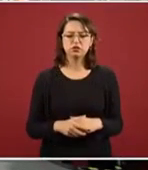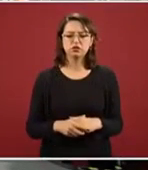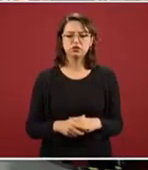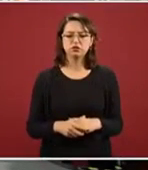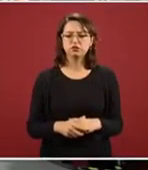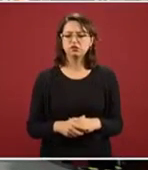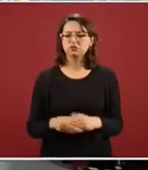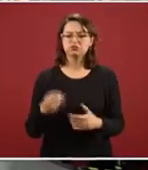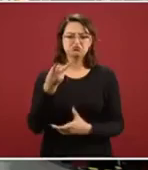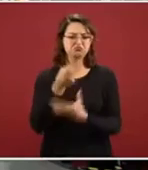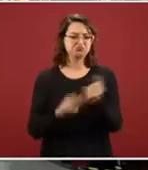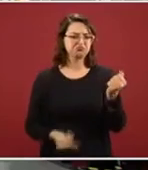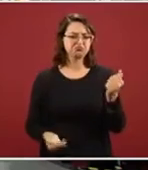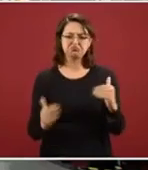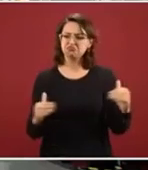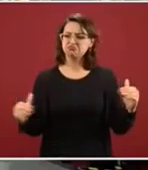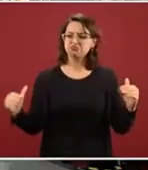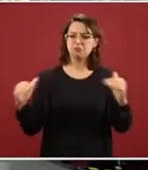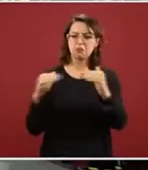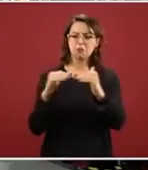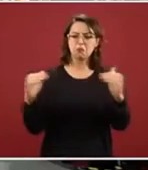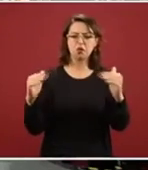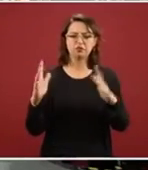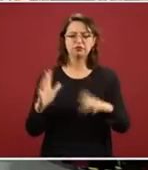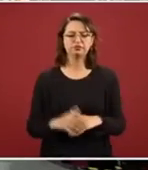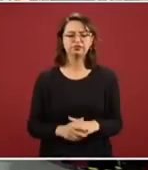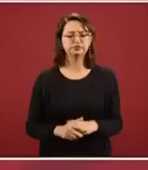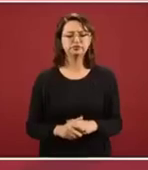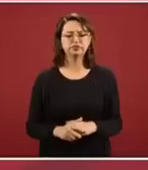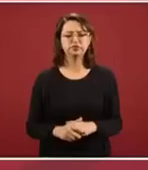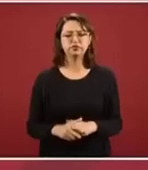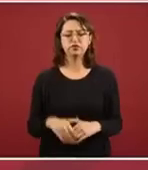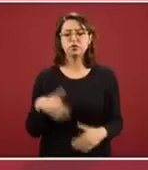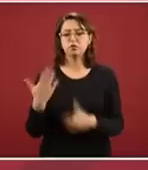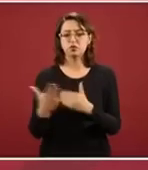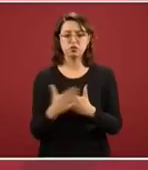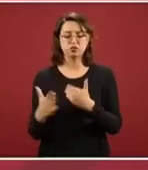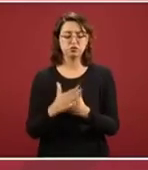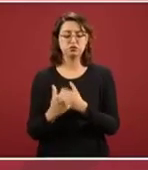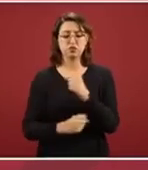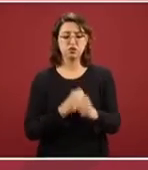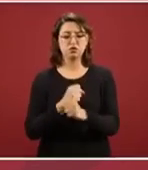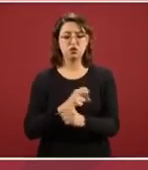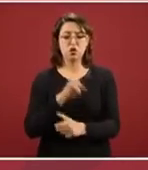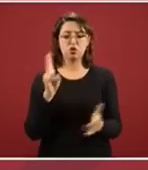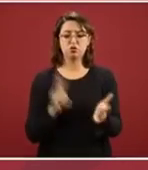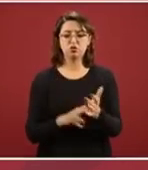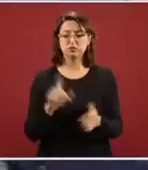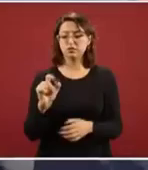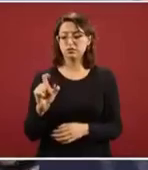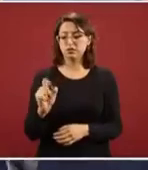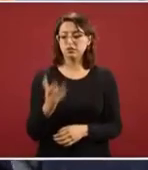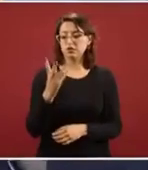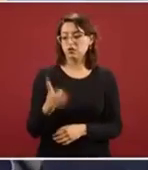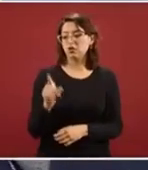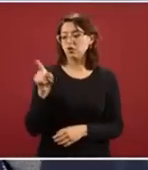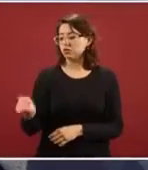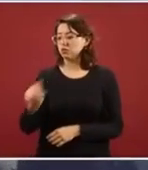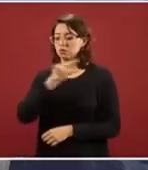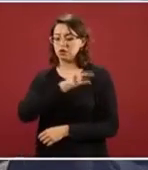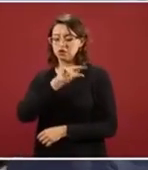en la misma proporción, que a finales del 2024 la iniciativa privada